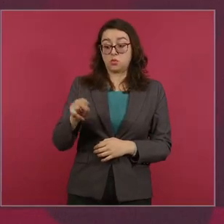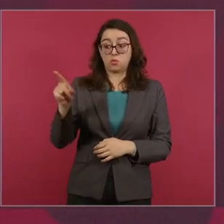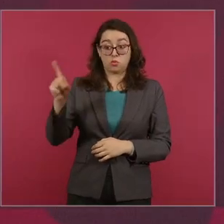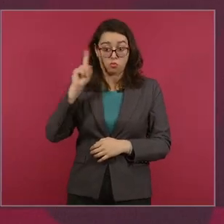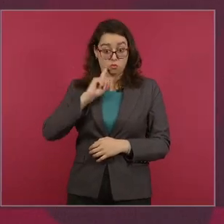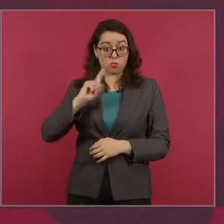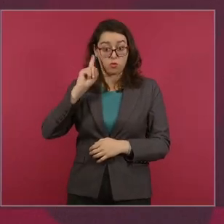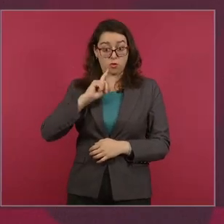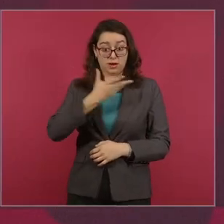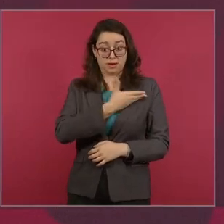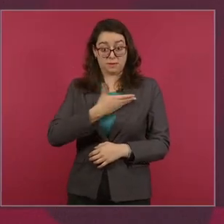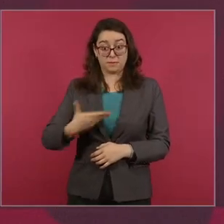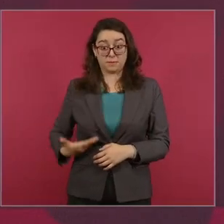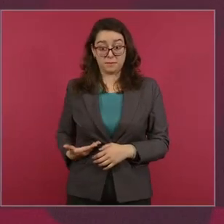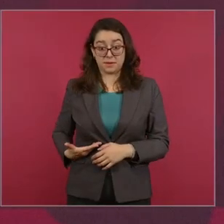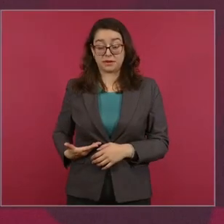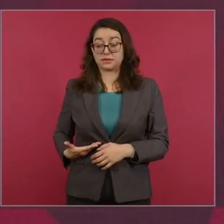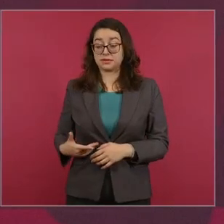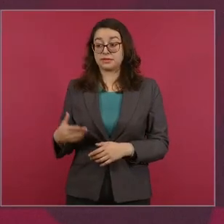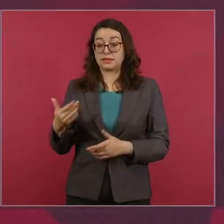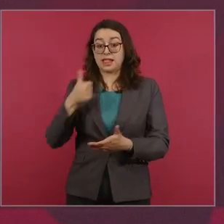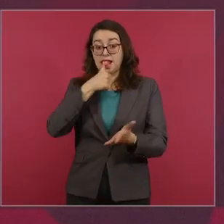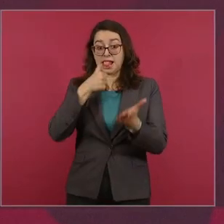15 mil millones